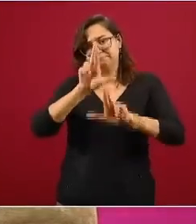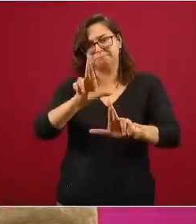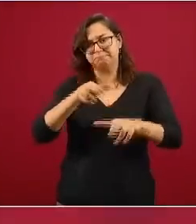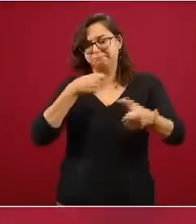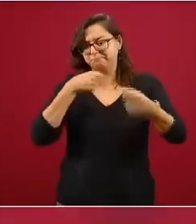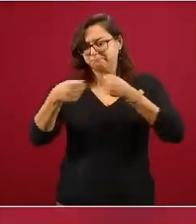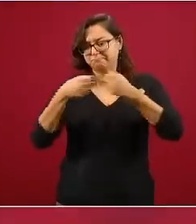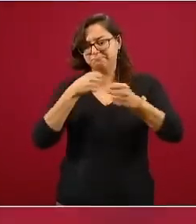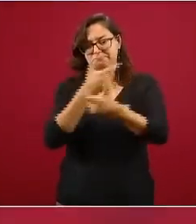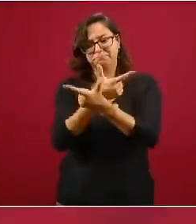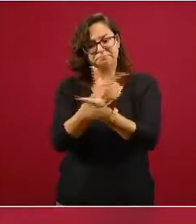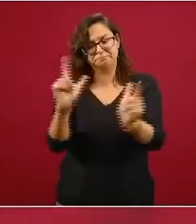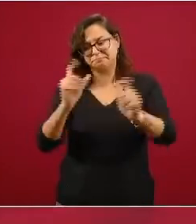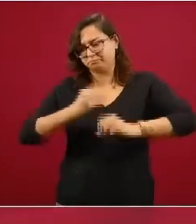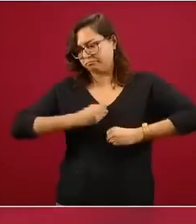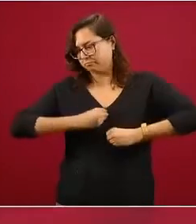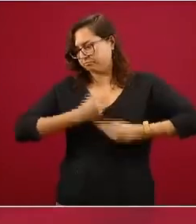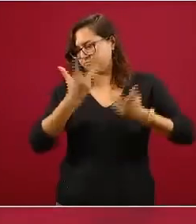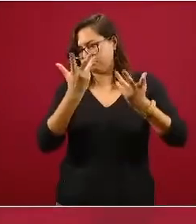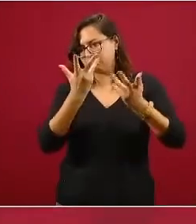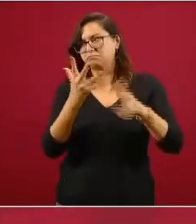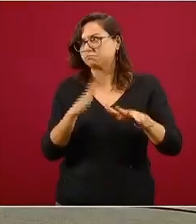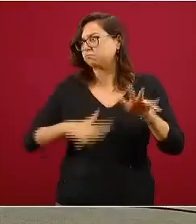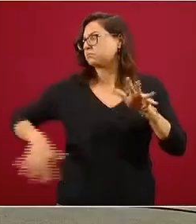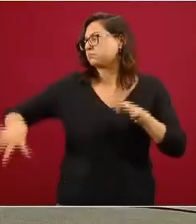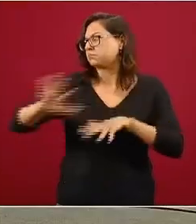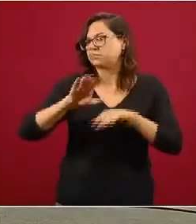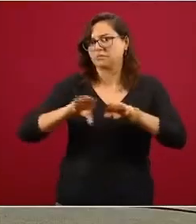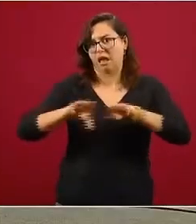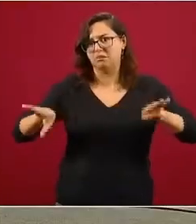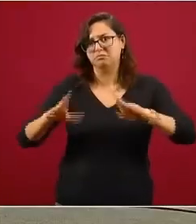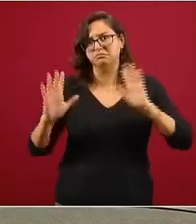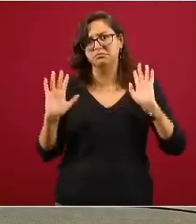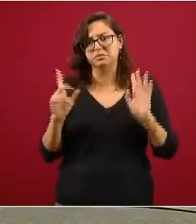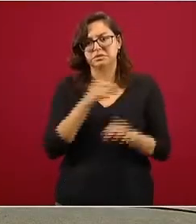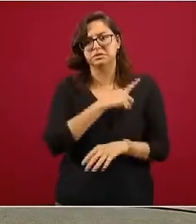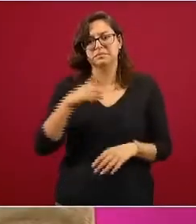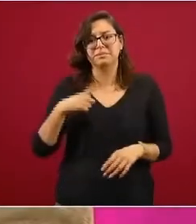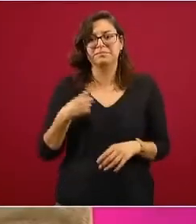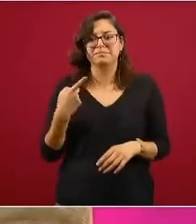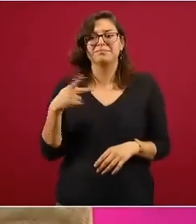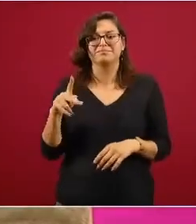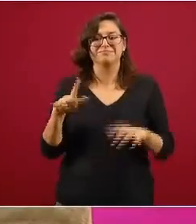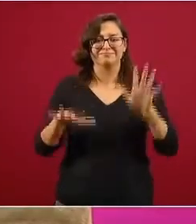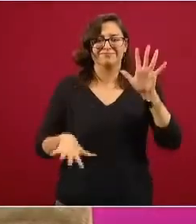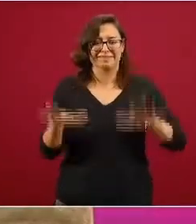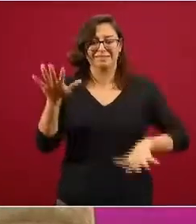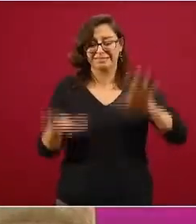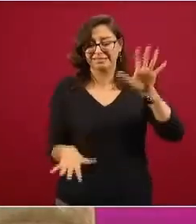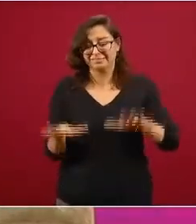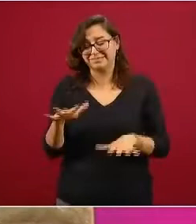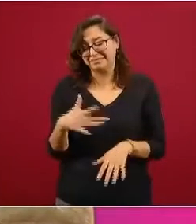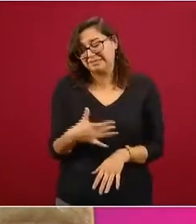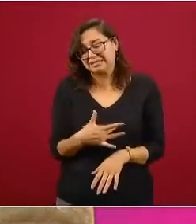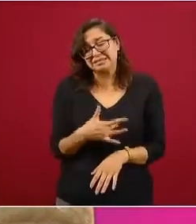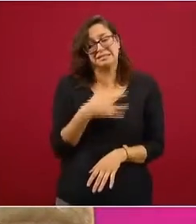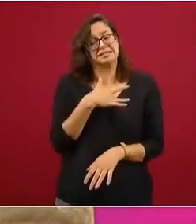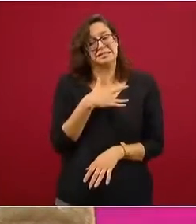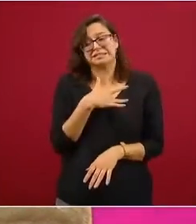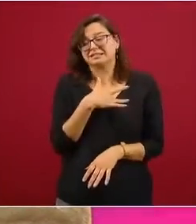uno de los valores importantísimos de una sociedad democrática, pero sí les comparto que a veces me parece un tanto,